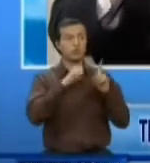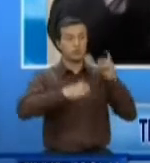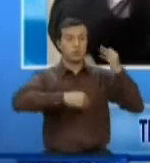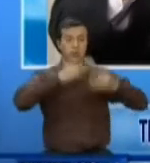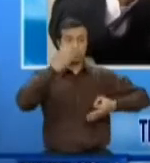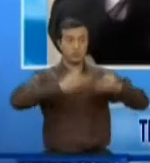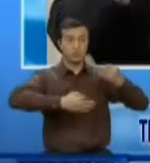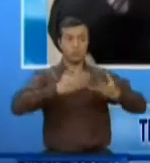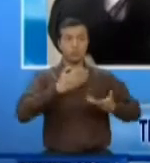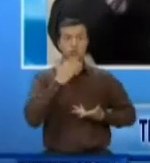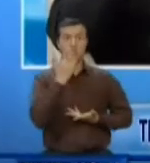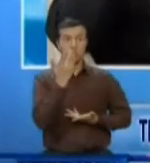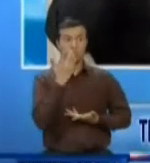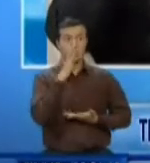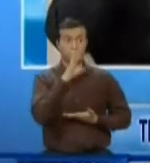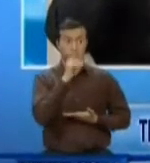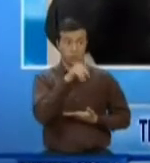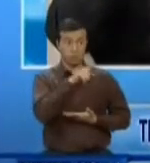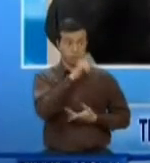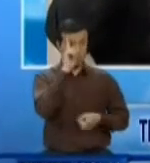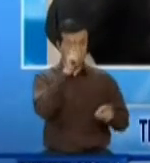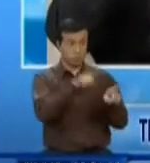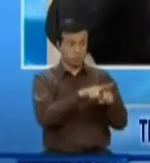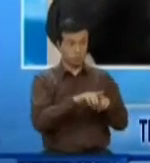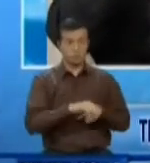arbitraje a través de unasur